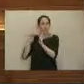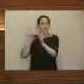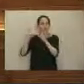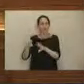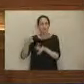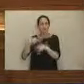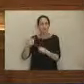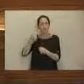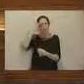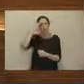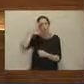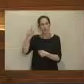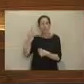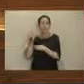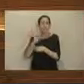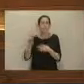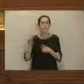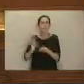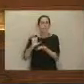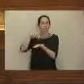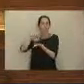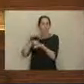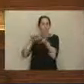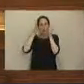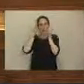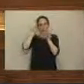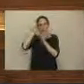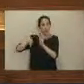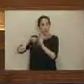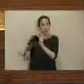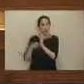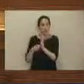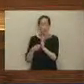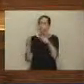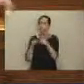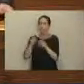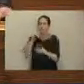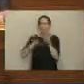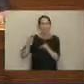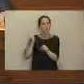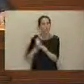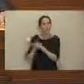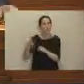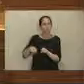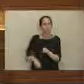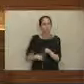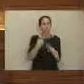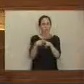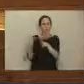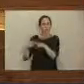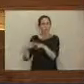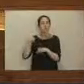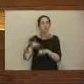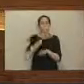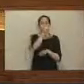lo que plantean son centros de atención integral, efectivamente, con equipos de profesionales de distinta configuración, a donde